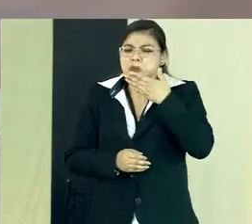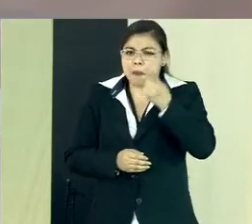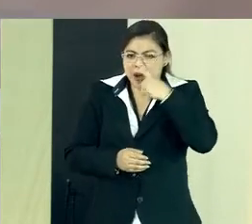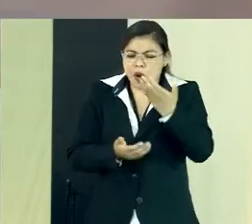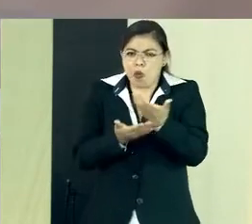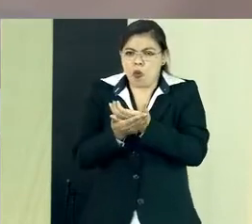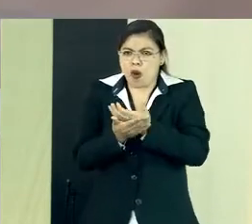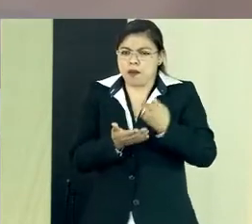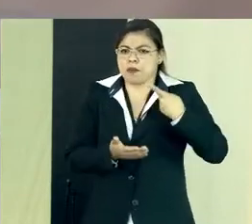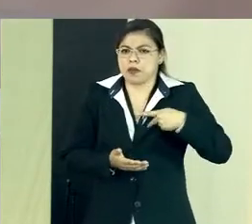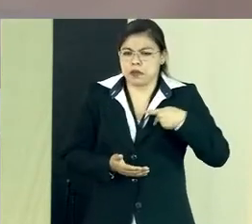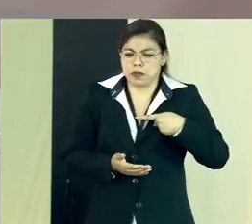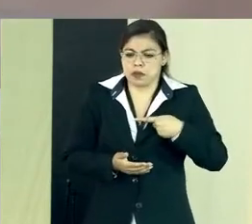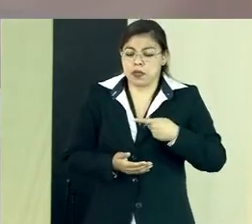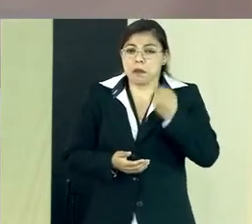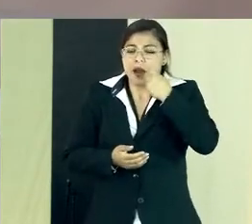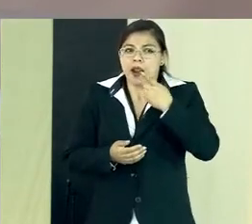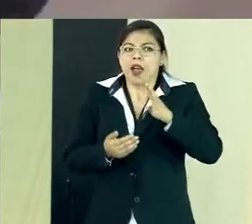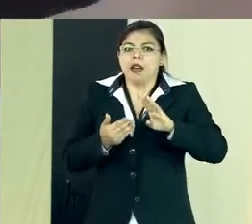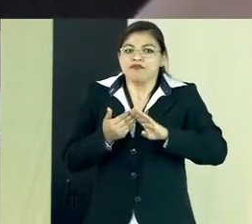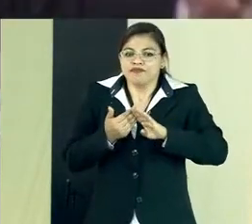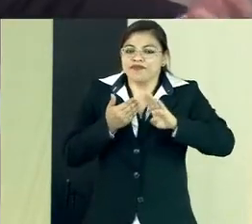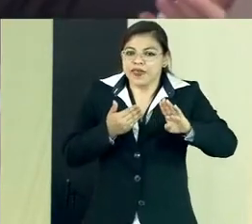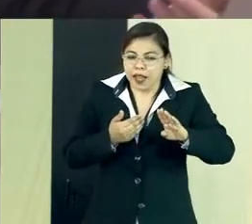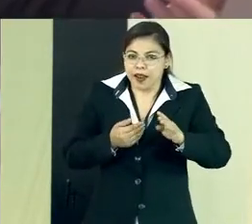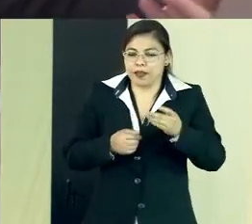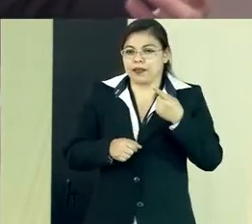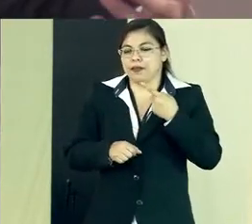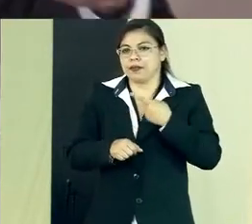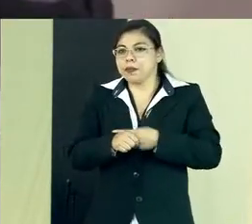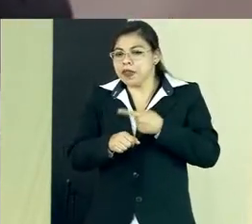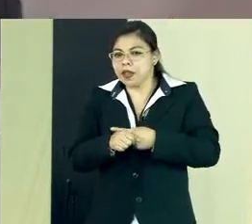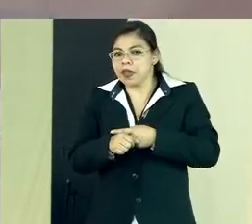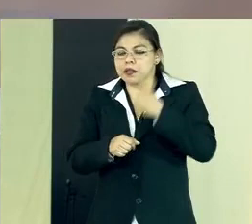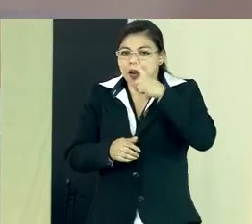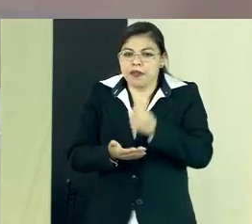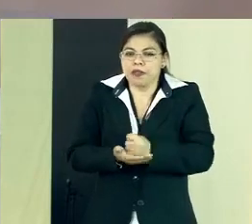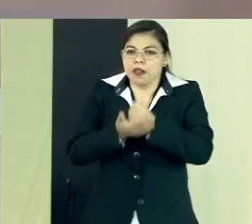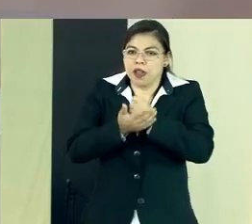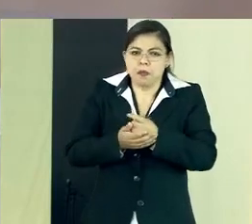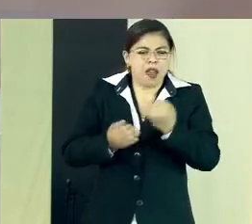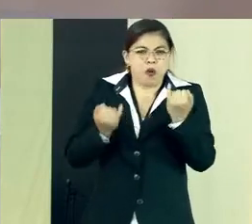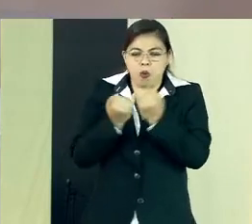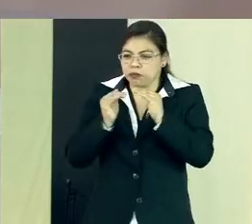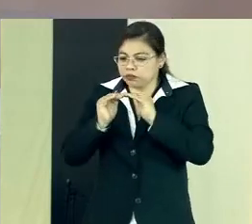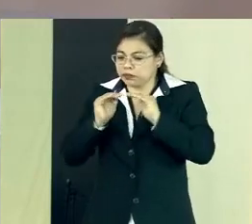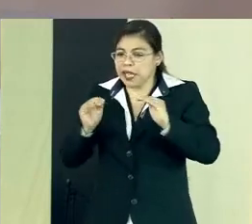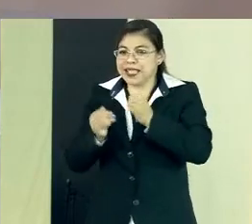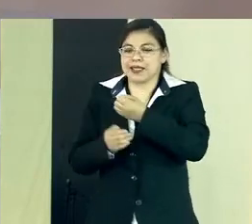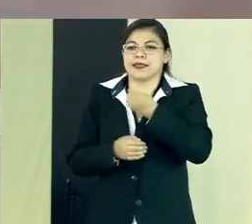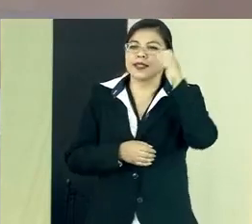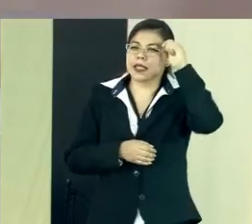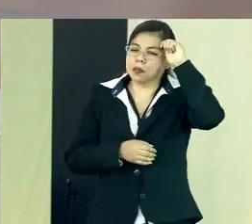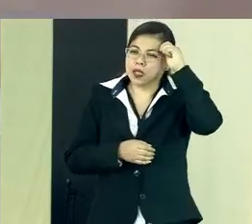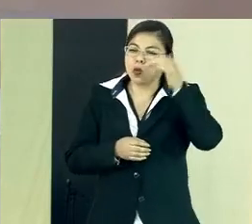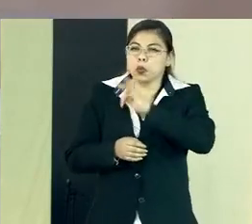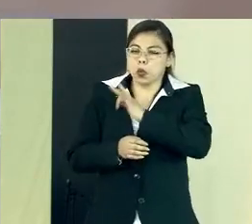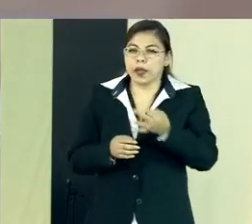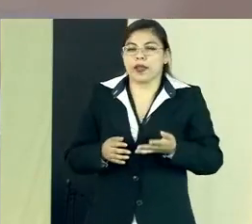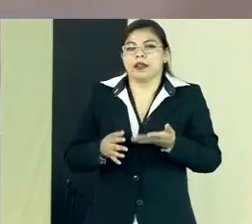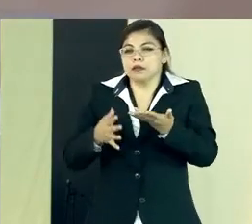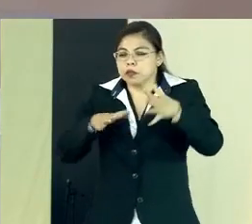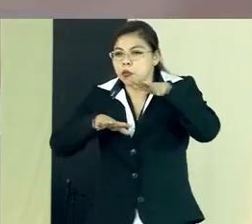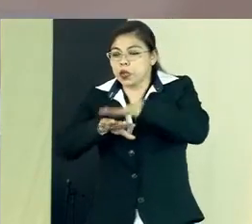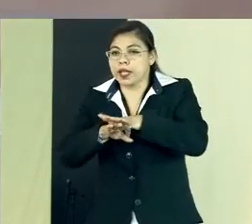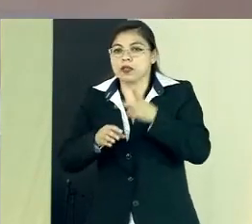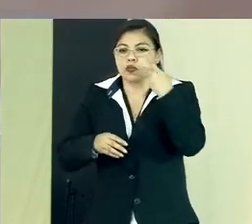curativos sino preventivos y de rehabilitación y servicios que estuvieran incorporados a